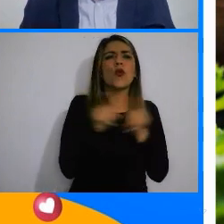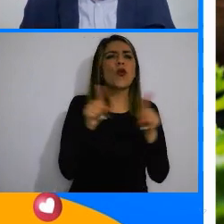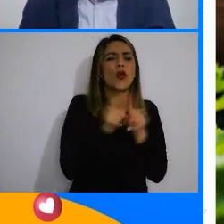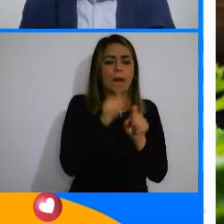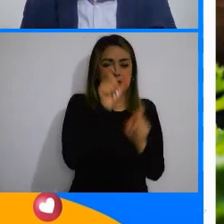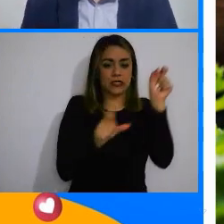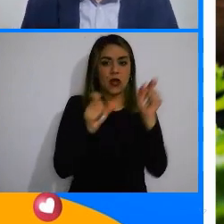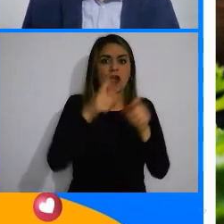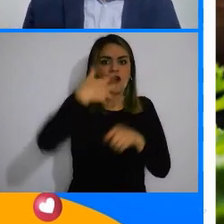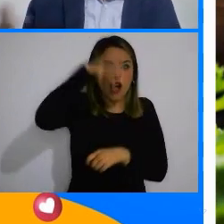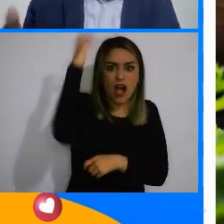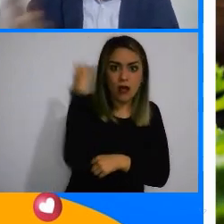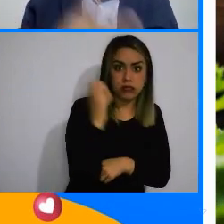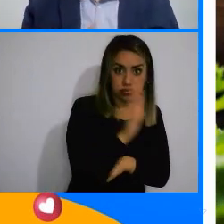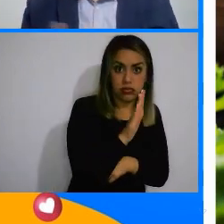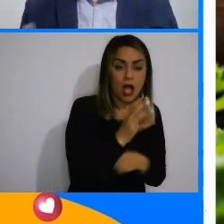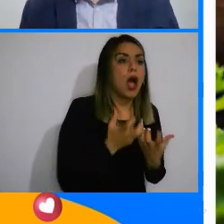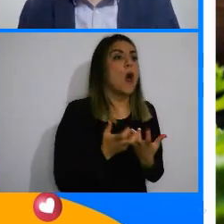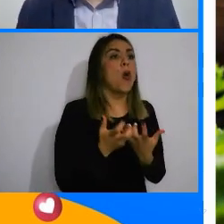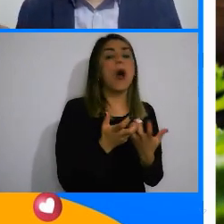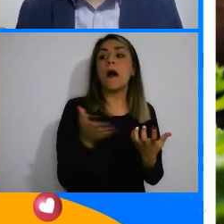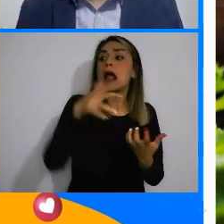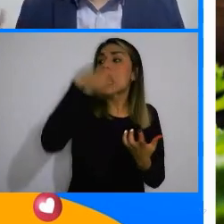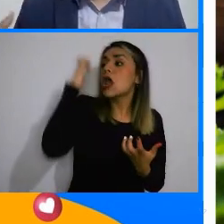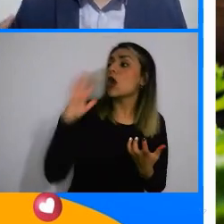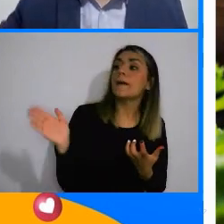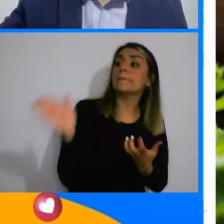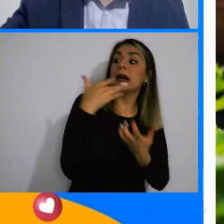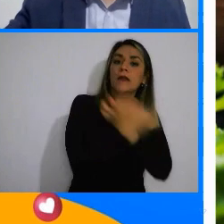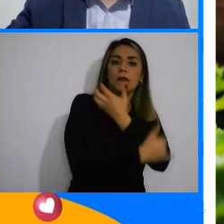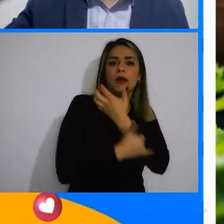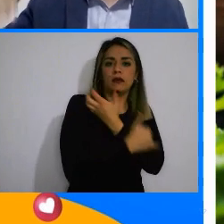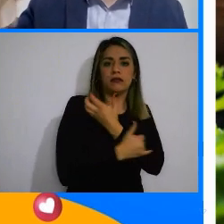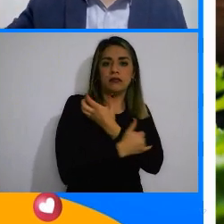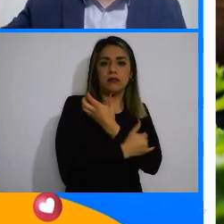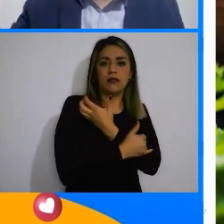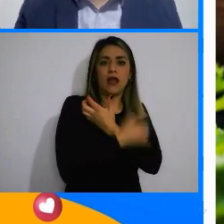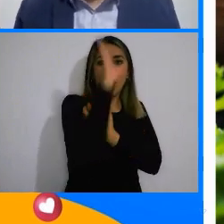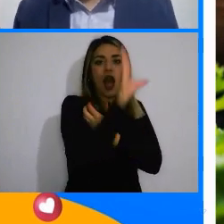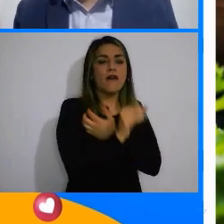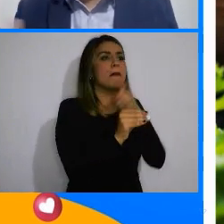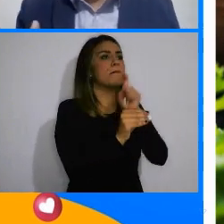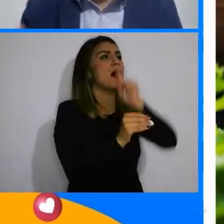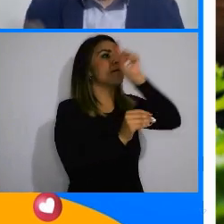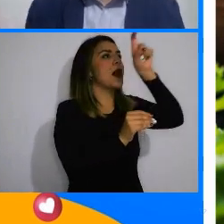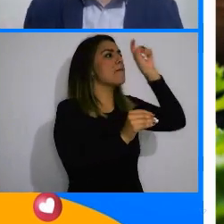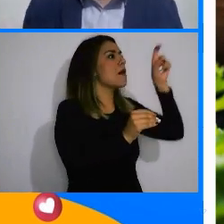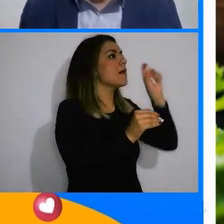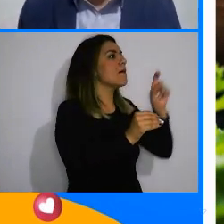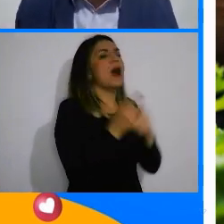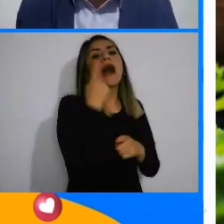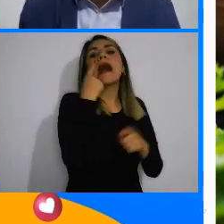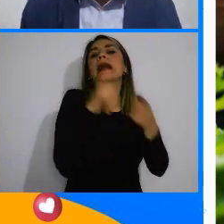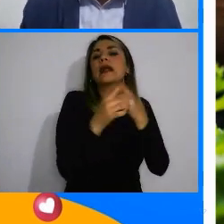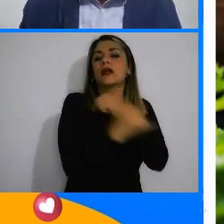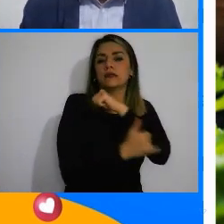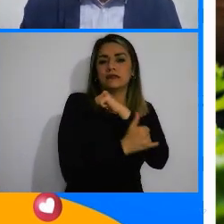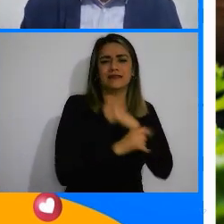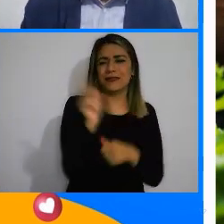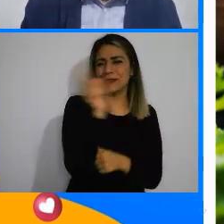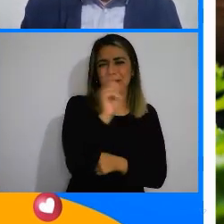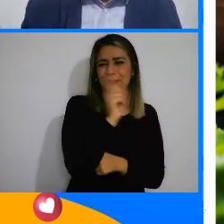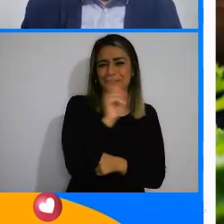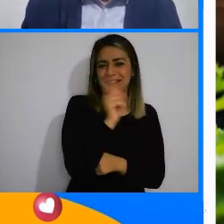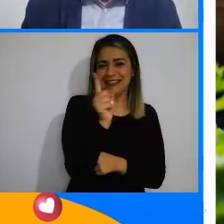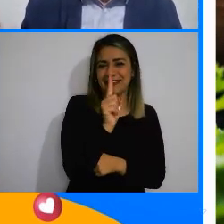población de leones no se va a ir de paseo, va a viajar por toda el África de sabana en sabana porque quiere pasear y porque quiere conocer. No,